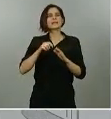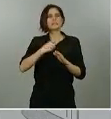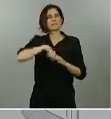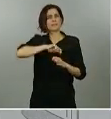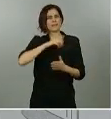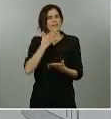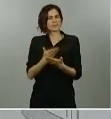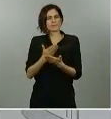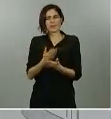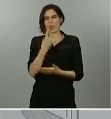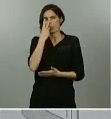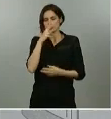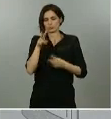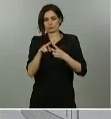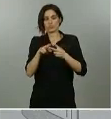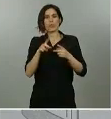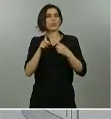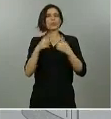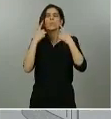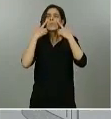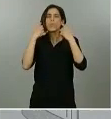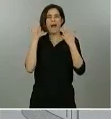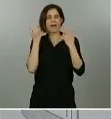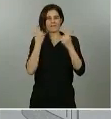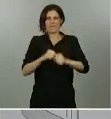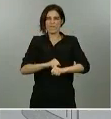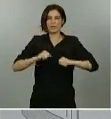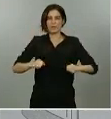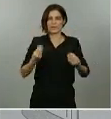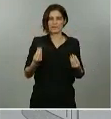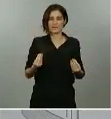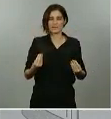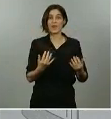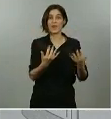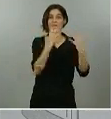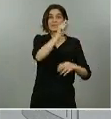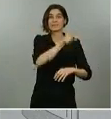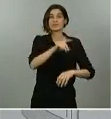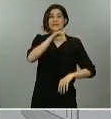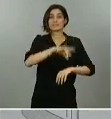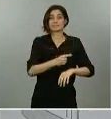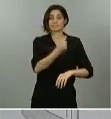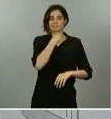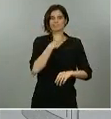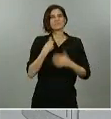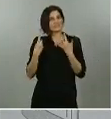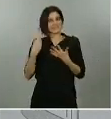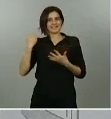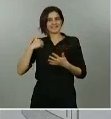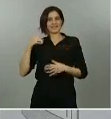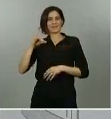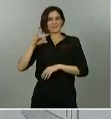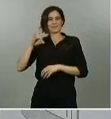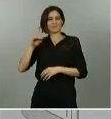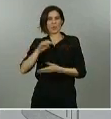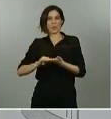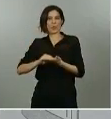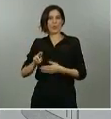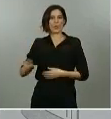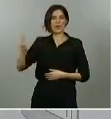enormes fortalezas. Con 6 de cada 10 enfermos curados, nuestro Sistema Nacional de Salud ha superado una prueba extrema